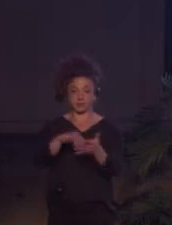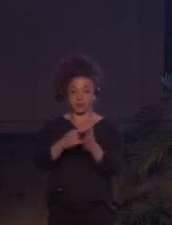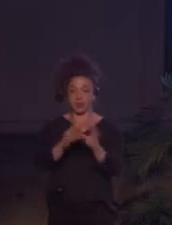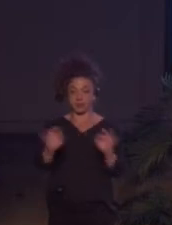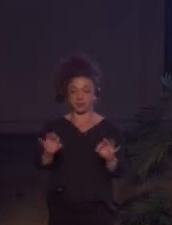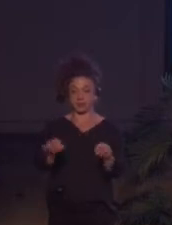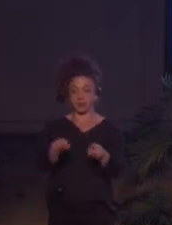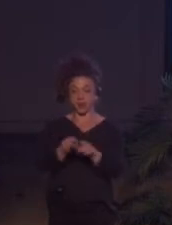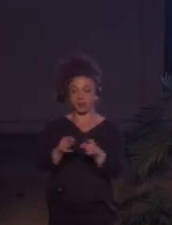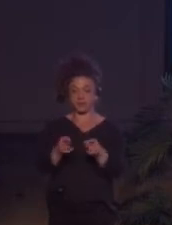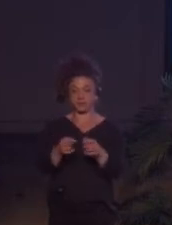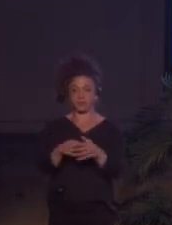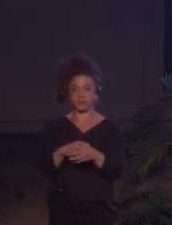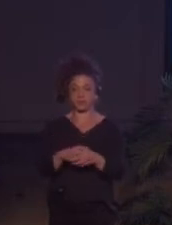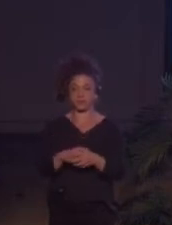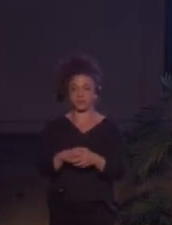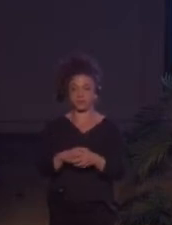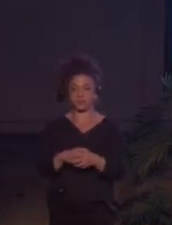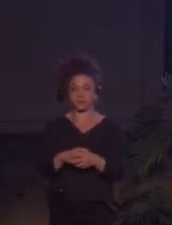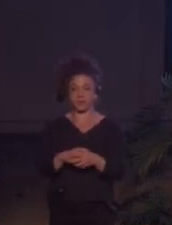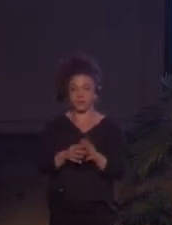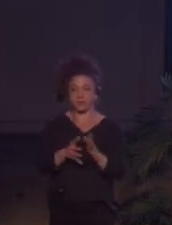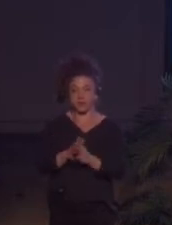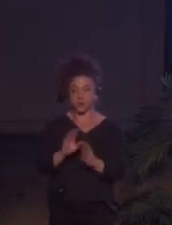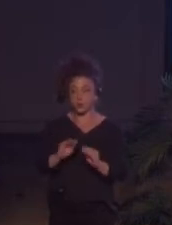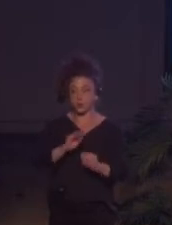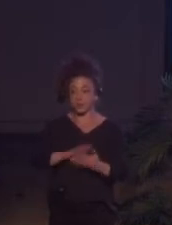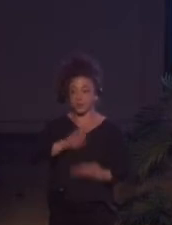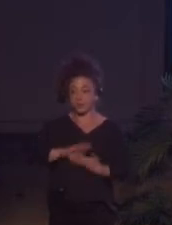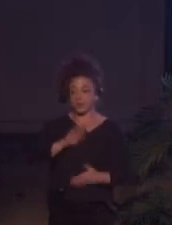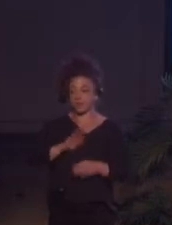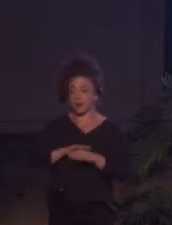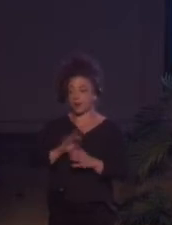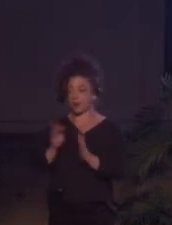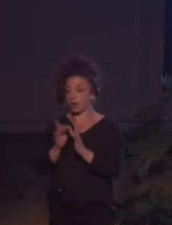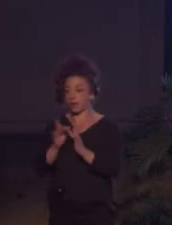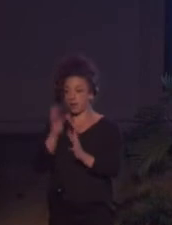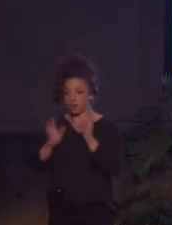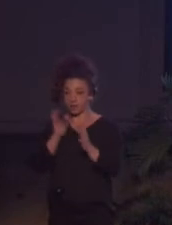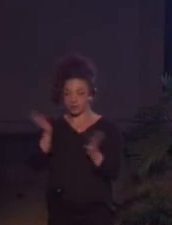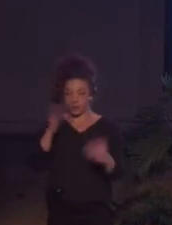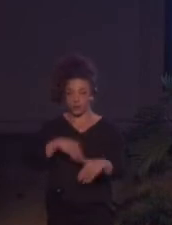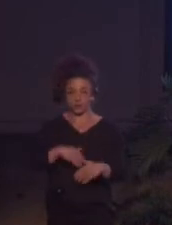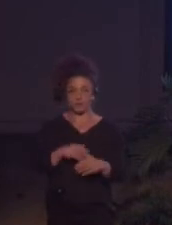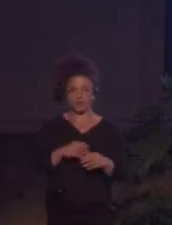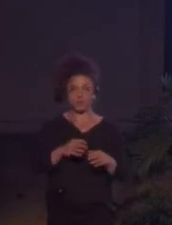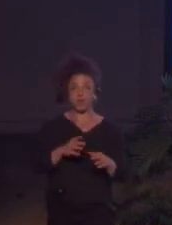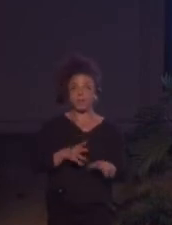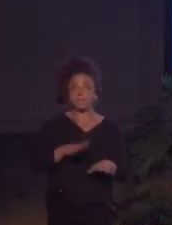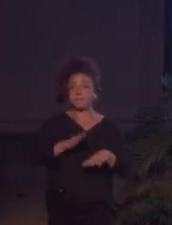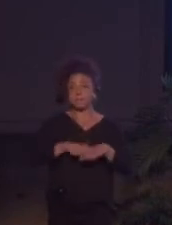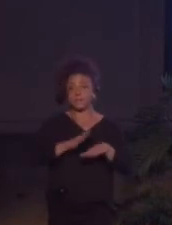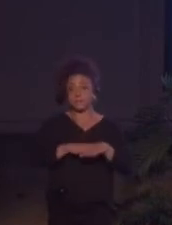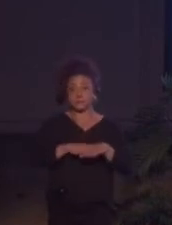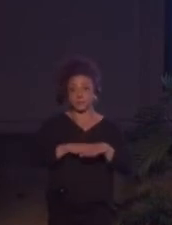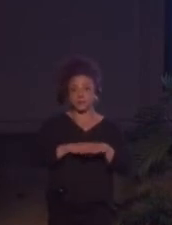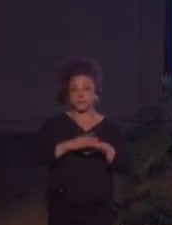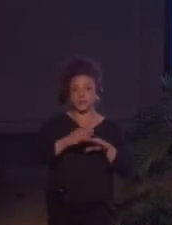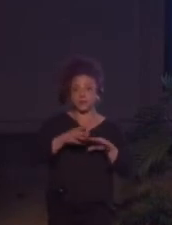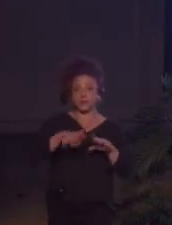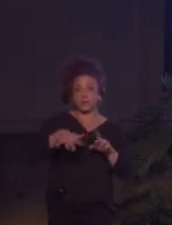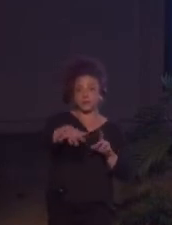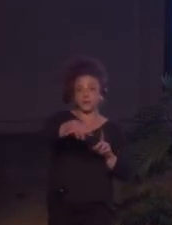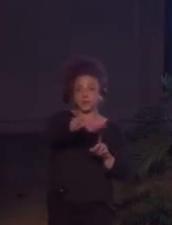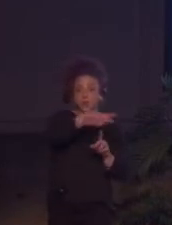y la capacidad que tienen para conectar con esos animales, porque por lo menos en esos entornos donde la industrialización pues no es